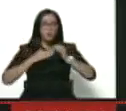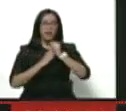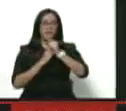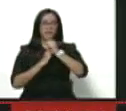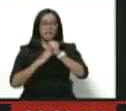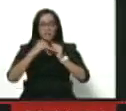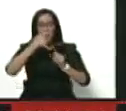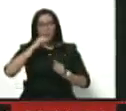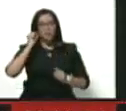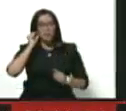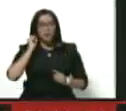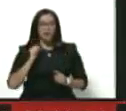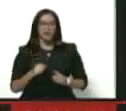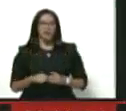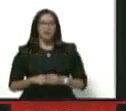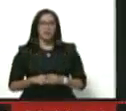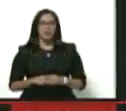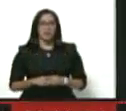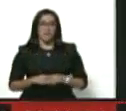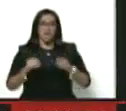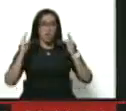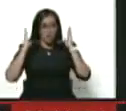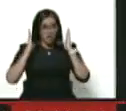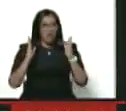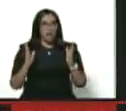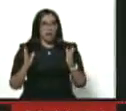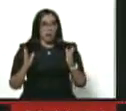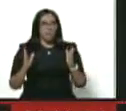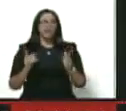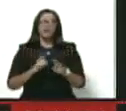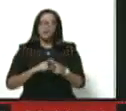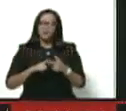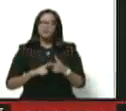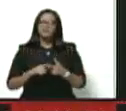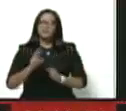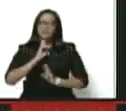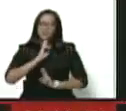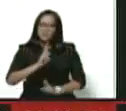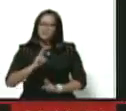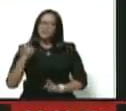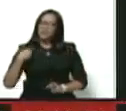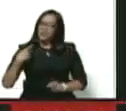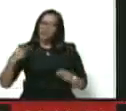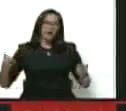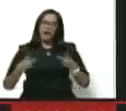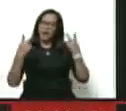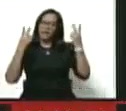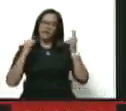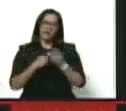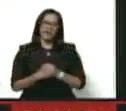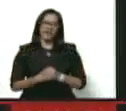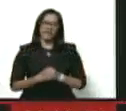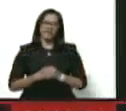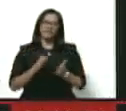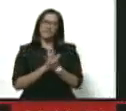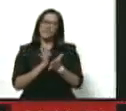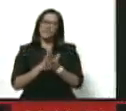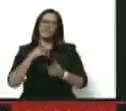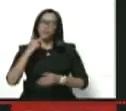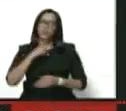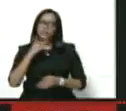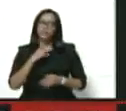lideresas. Y nos dedicamos. Entonces el resultado tiene que ser la victoria, la estabilidad política,